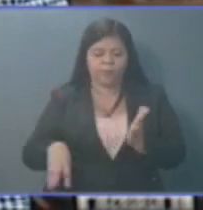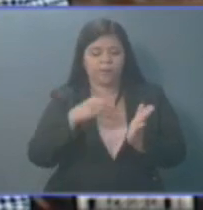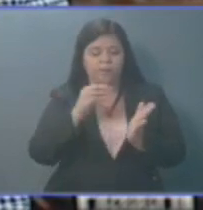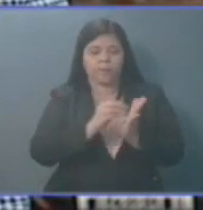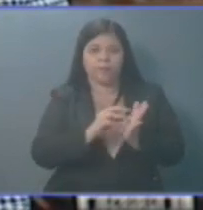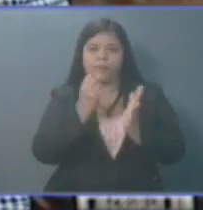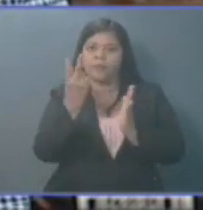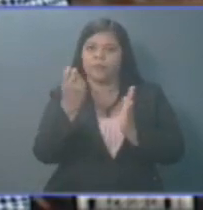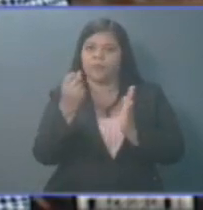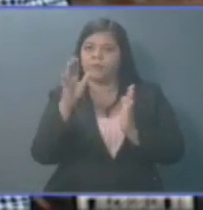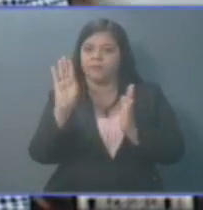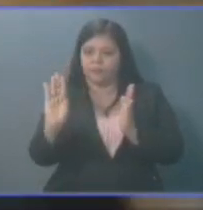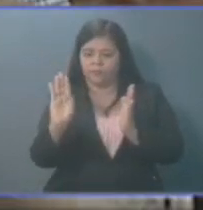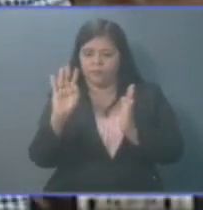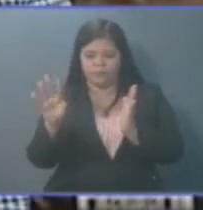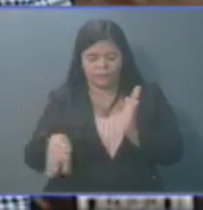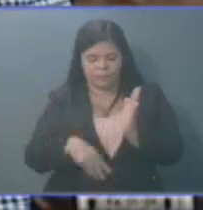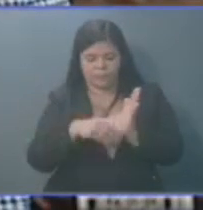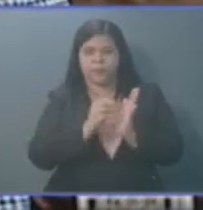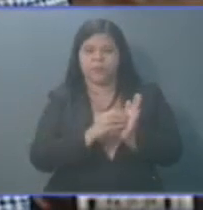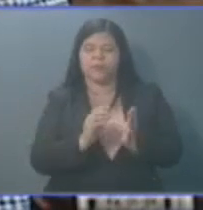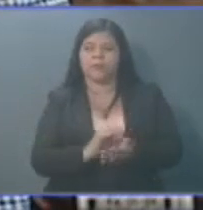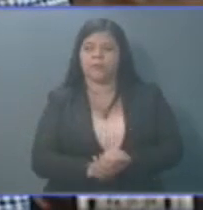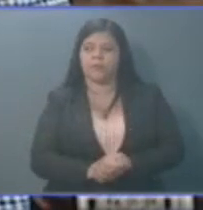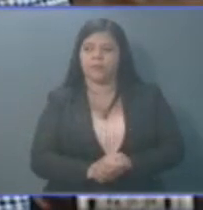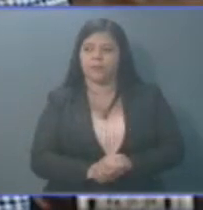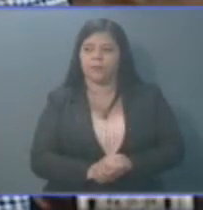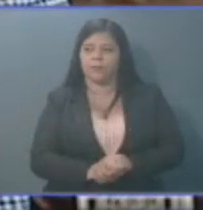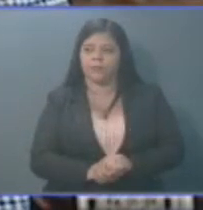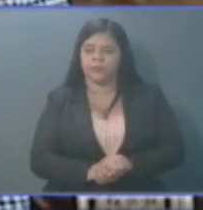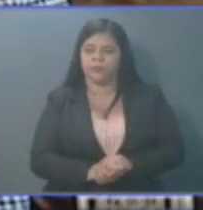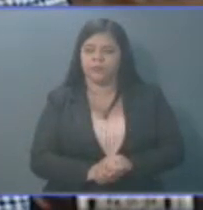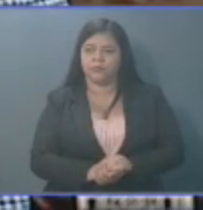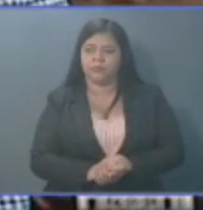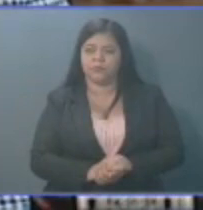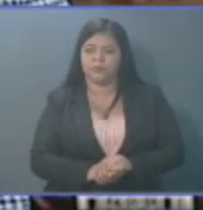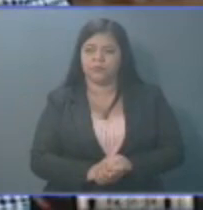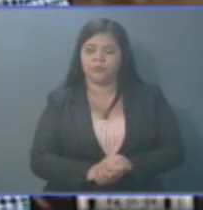12B de la manera siguiente.